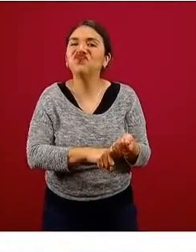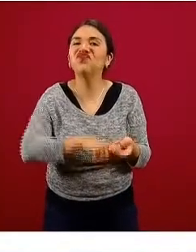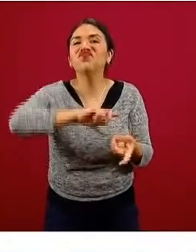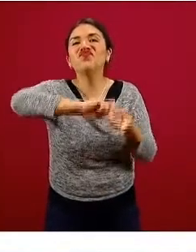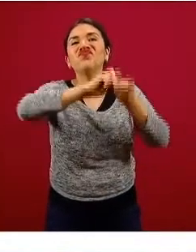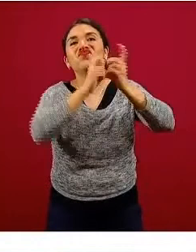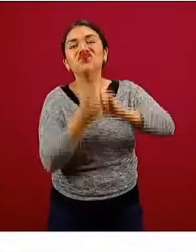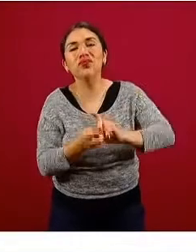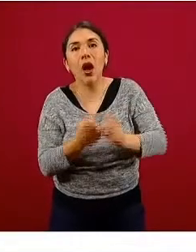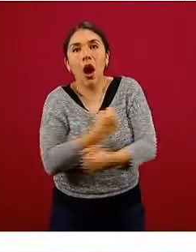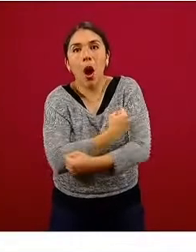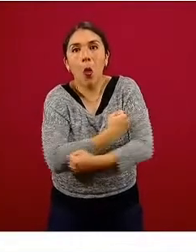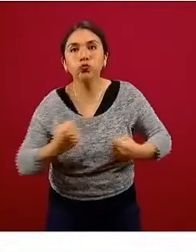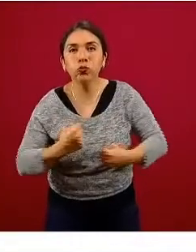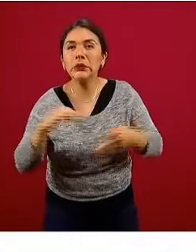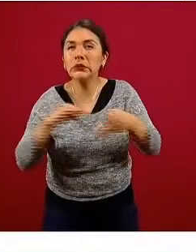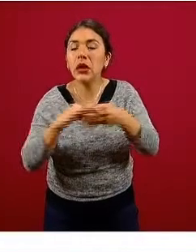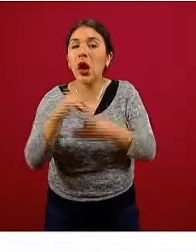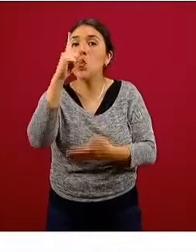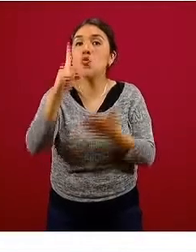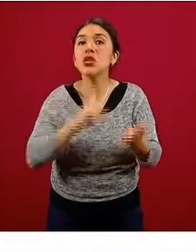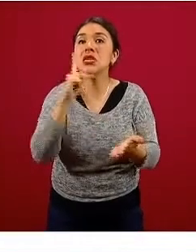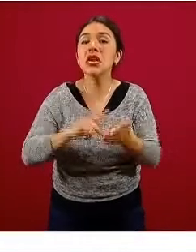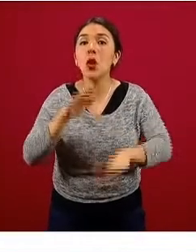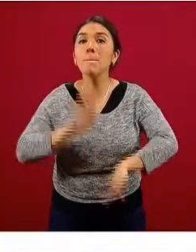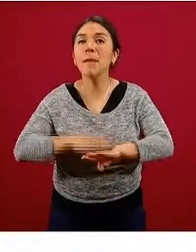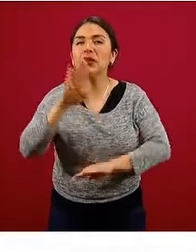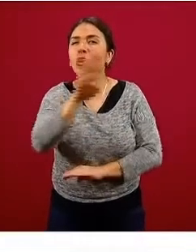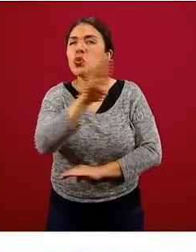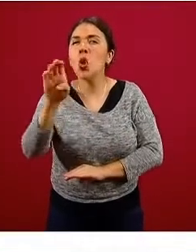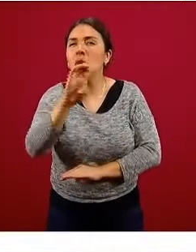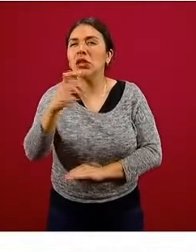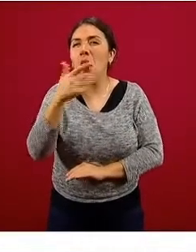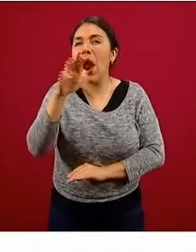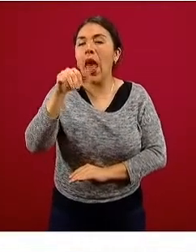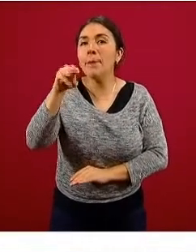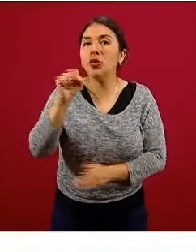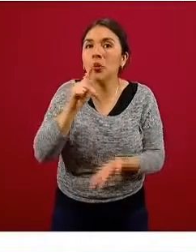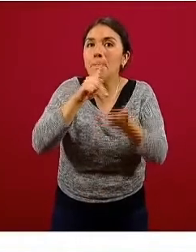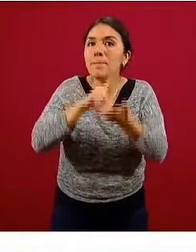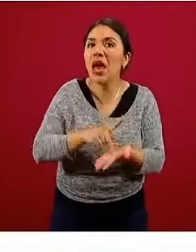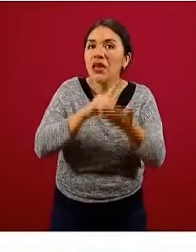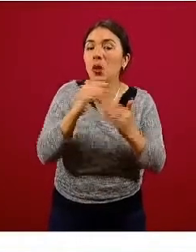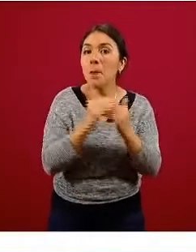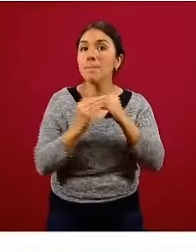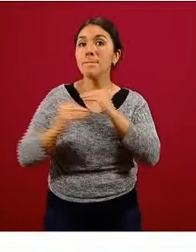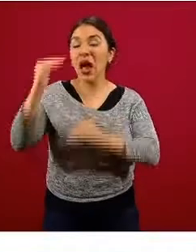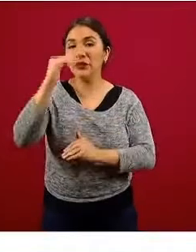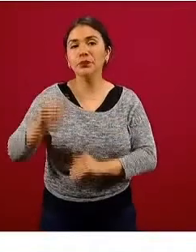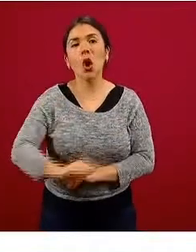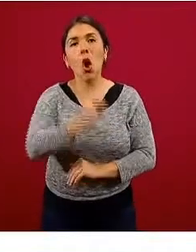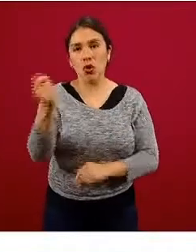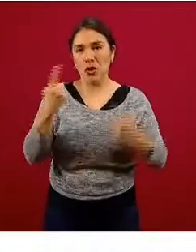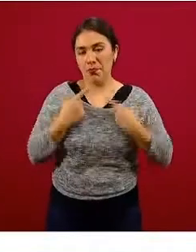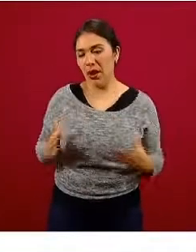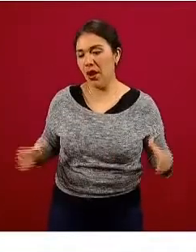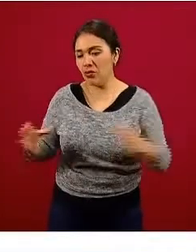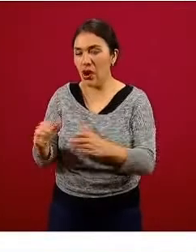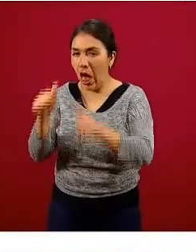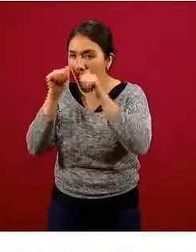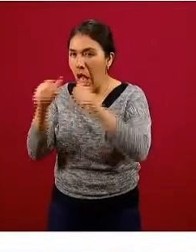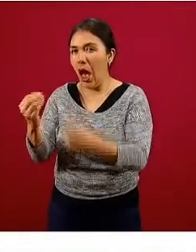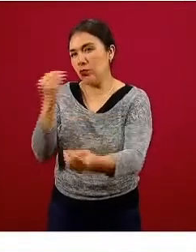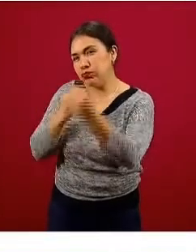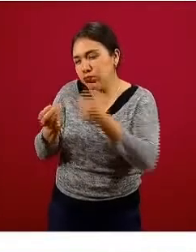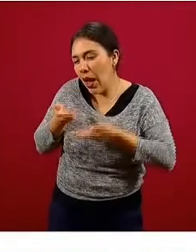a ganar casi 1 kilo de peso, 900 gramos de peso. Y quienes comían